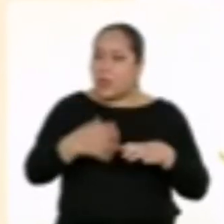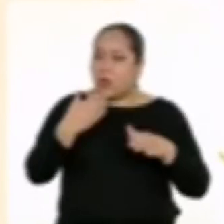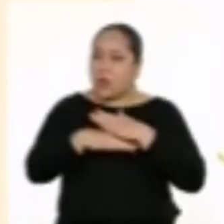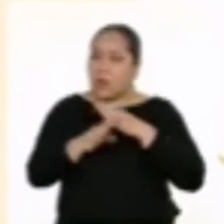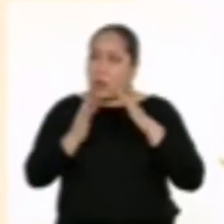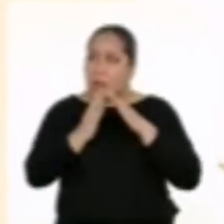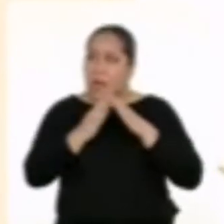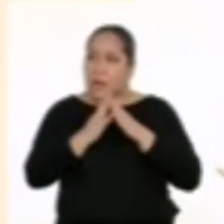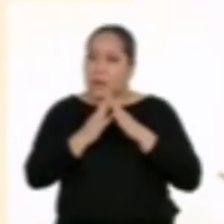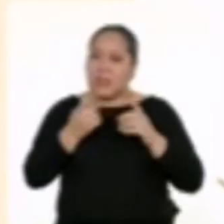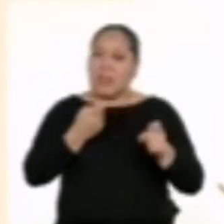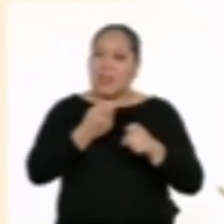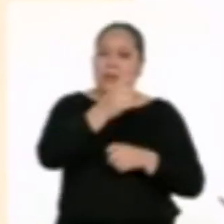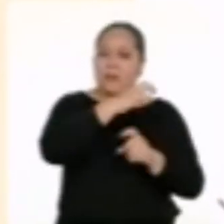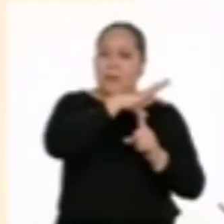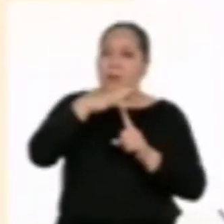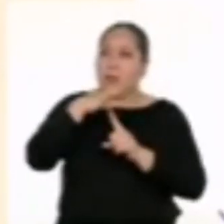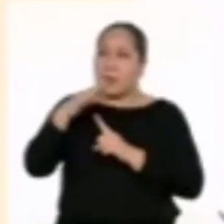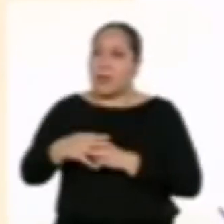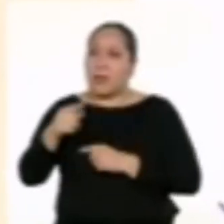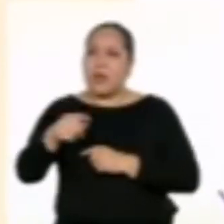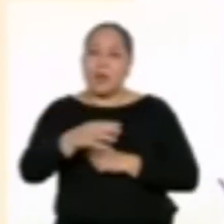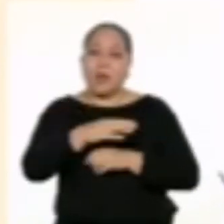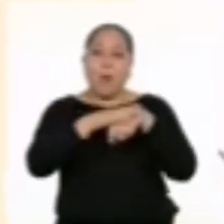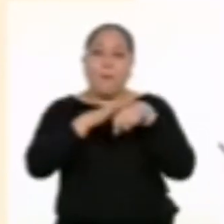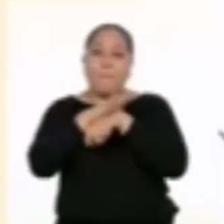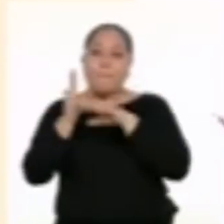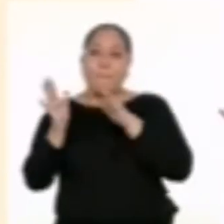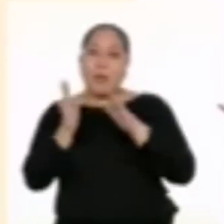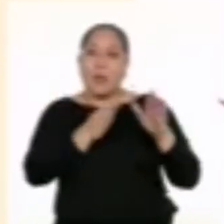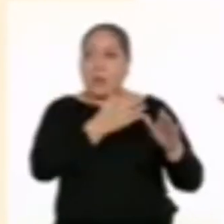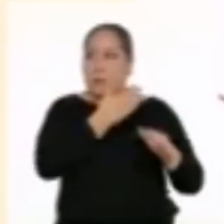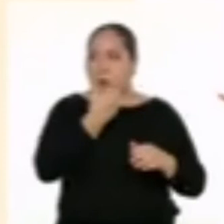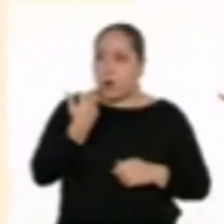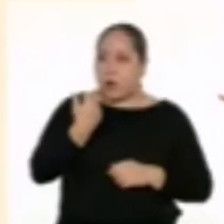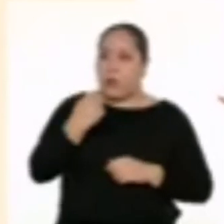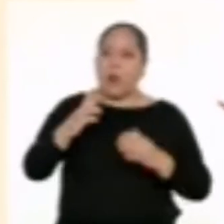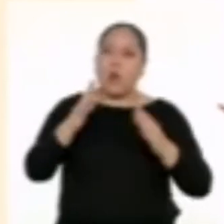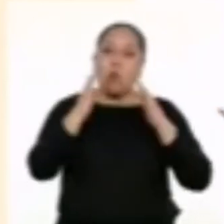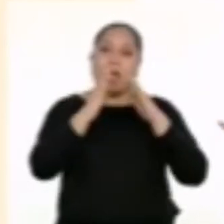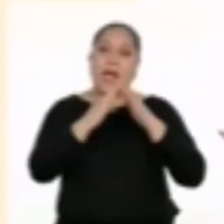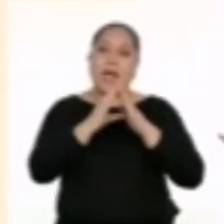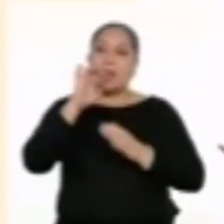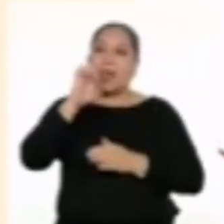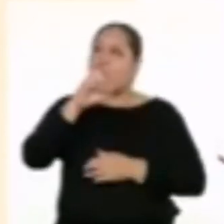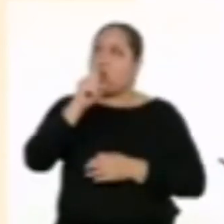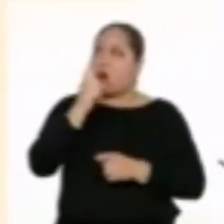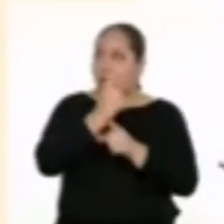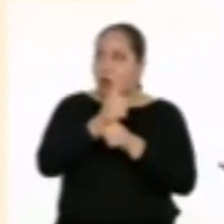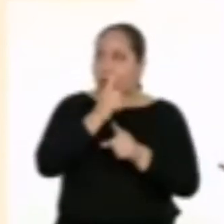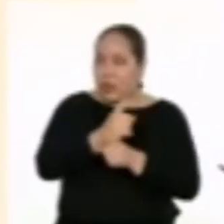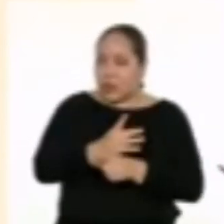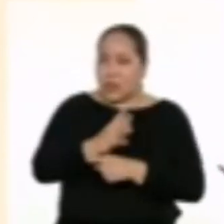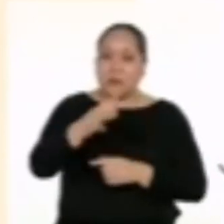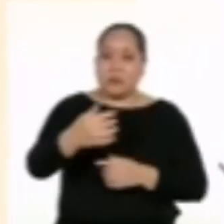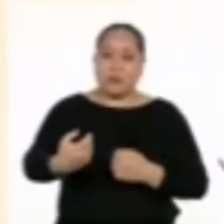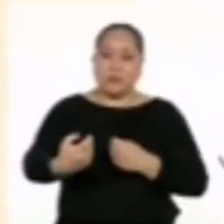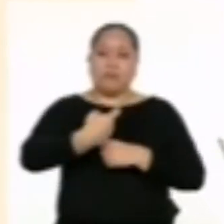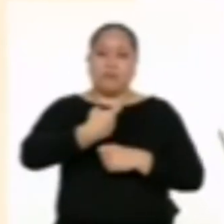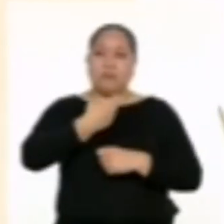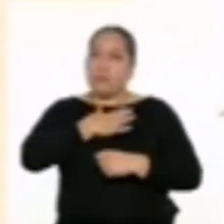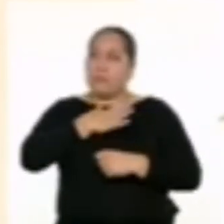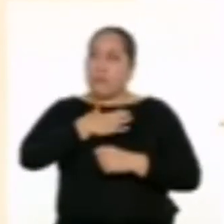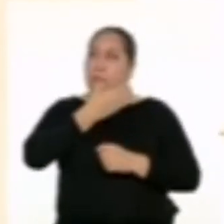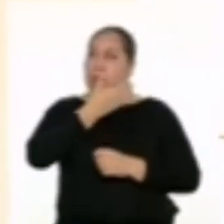ambiente. Y a través de un plan de mejora, proponer acciones para tener un hogar ecoeficiente, que genere un impacto positivo en nosotros